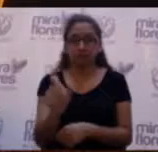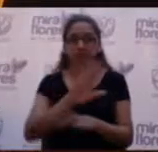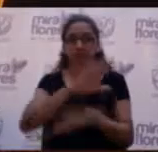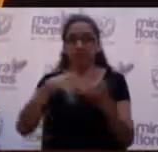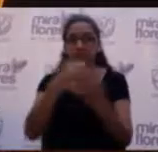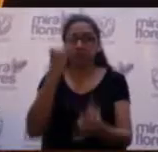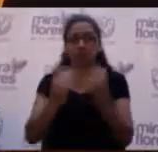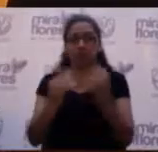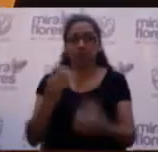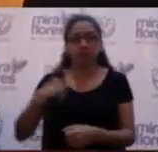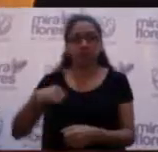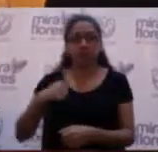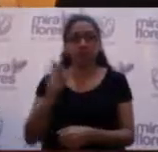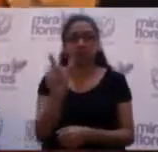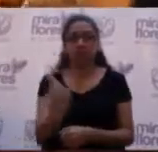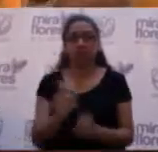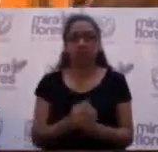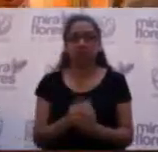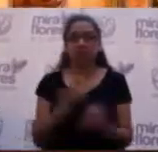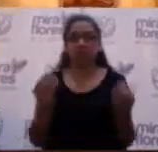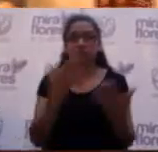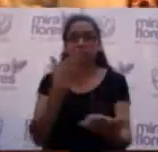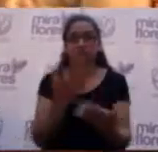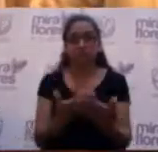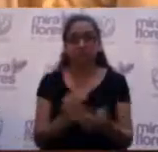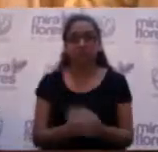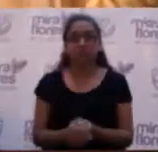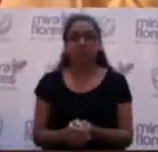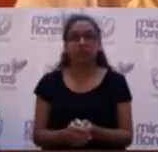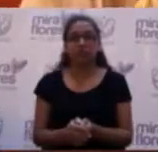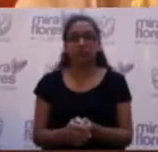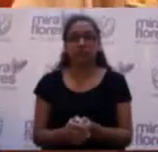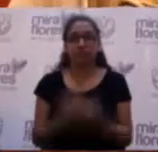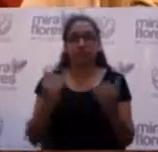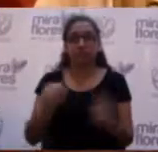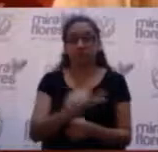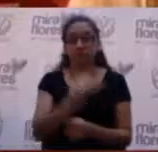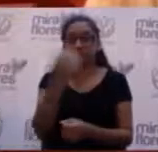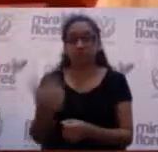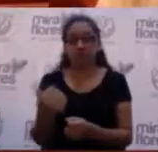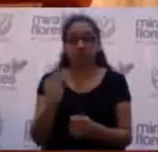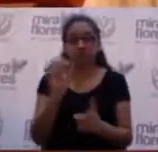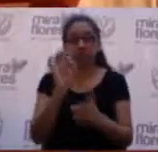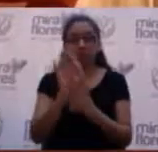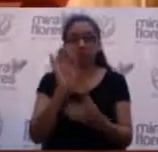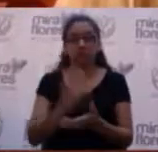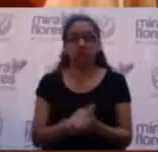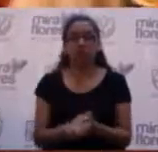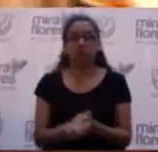señor alcalde. Muy bien, muchas gracias. Vamos a la siguiente estación, entonces.